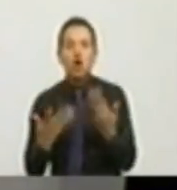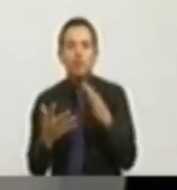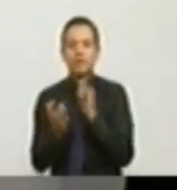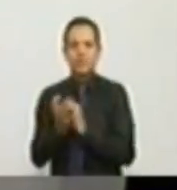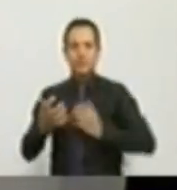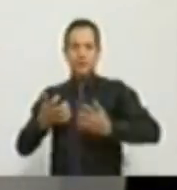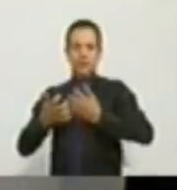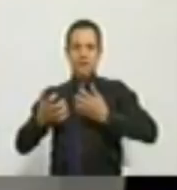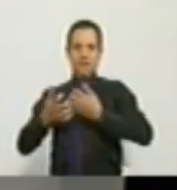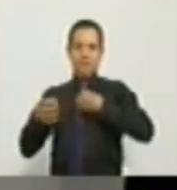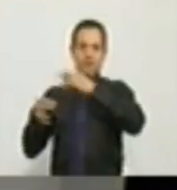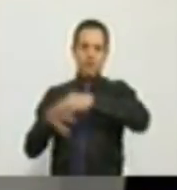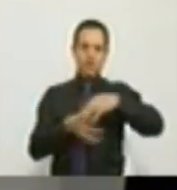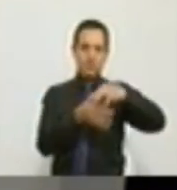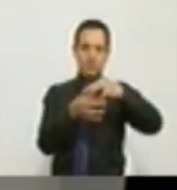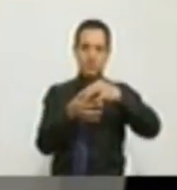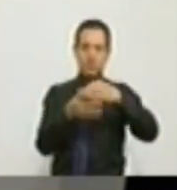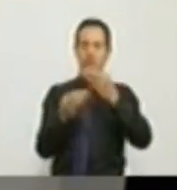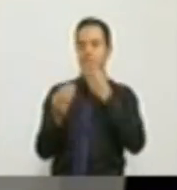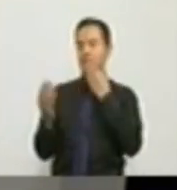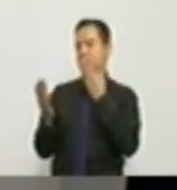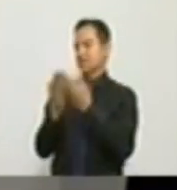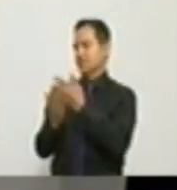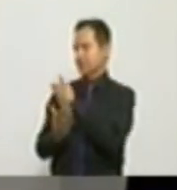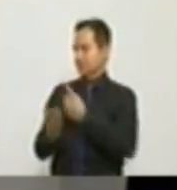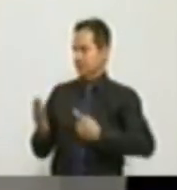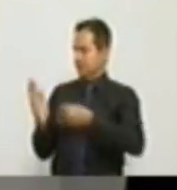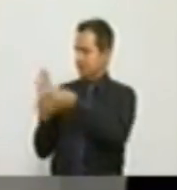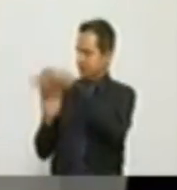electoral. Muchísimas gracias, presidente.